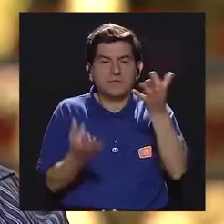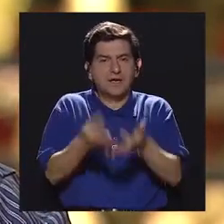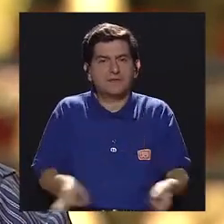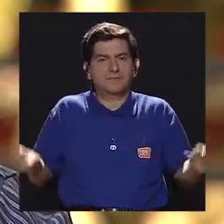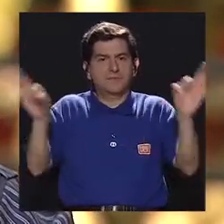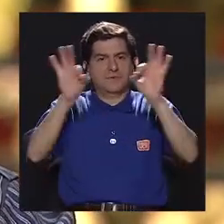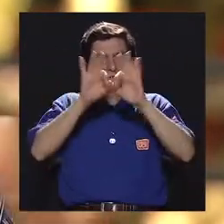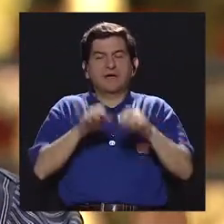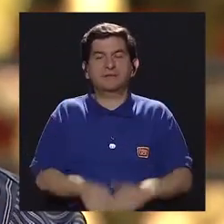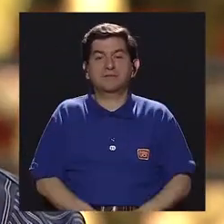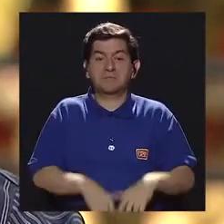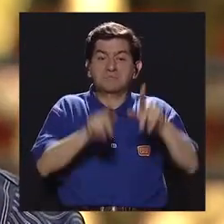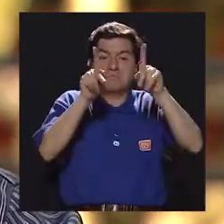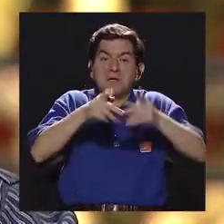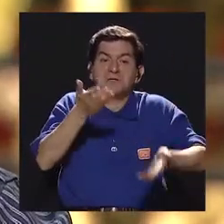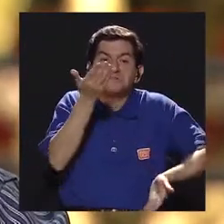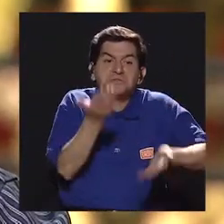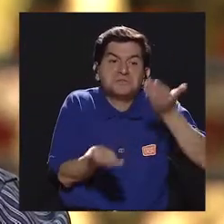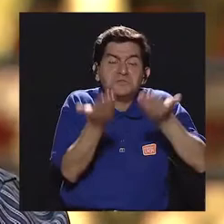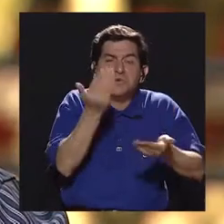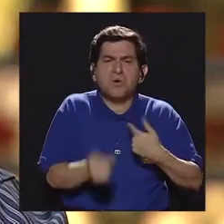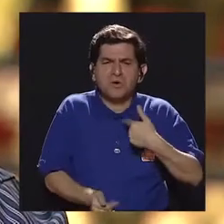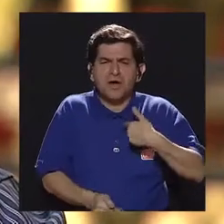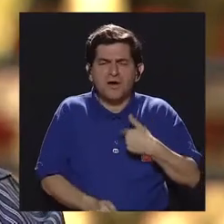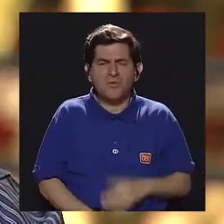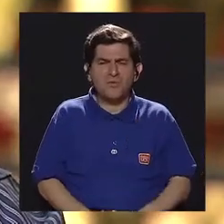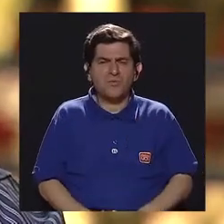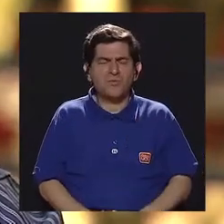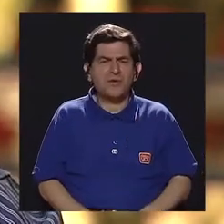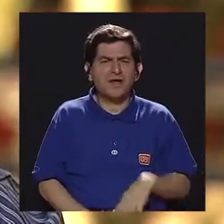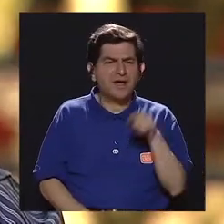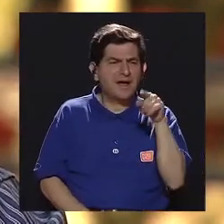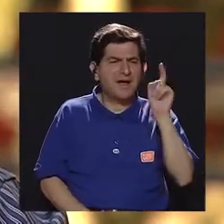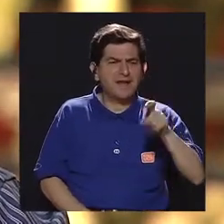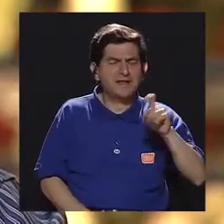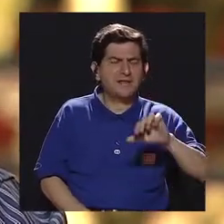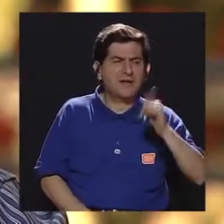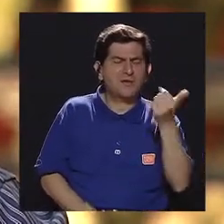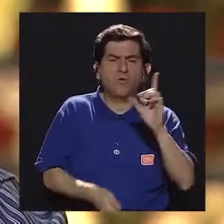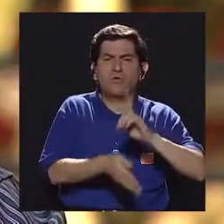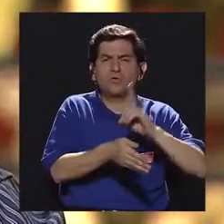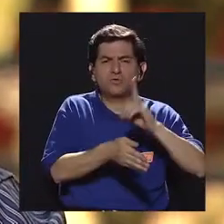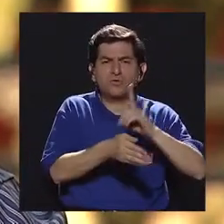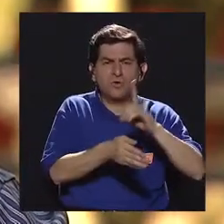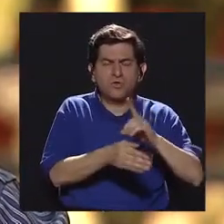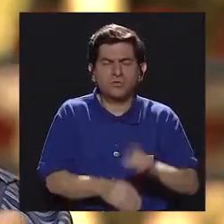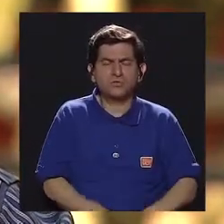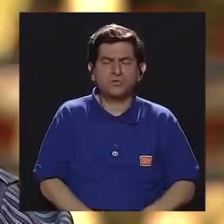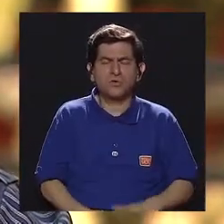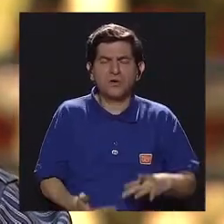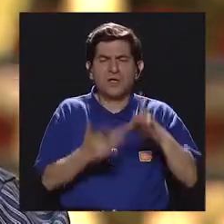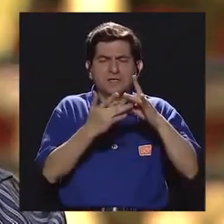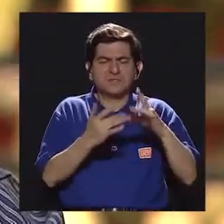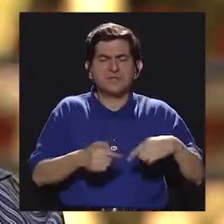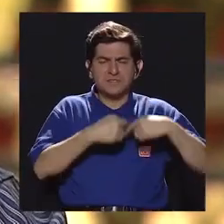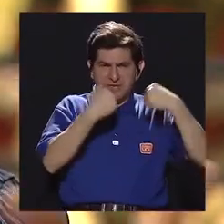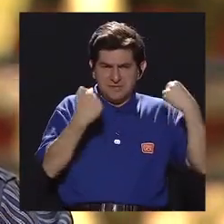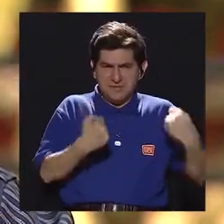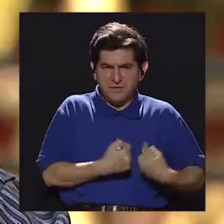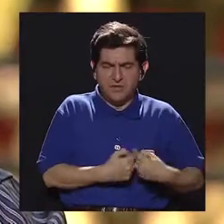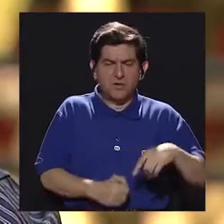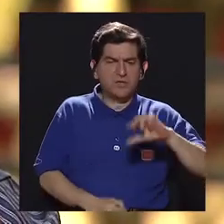relevante? ¿Habrá algún paciente que tal vez uno tenga que hacer una interconsulta con algún médico internista, un cardiólogo, un